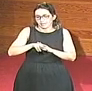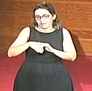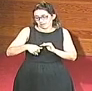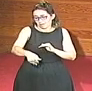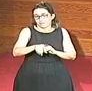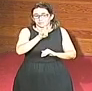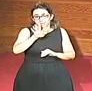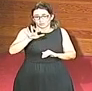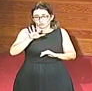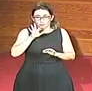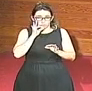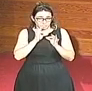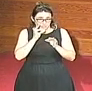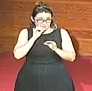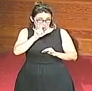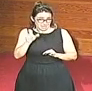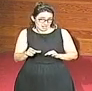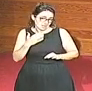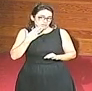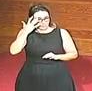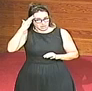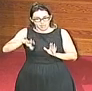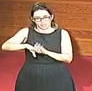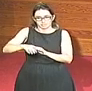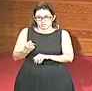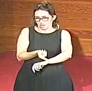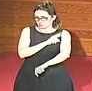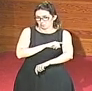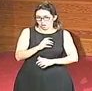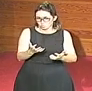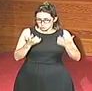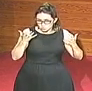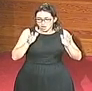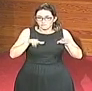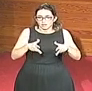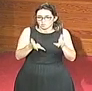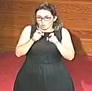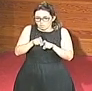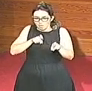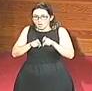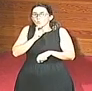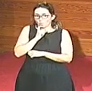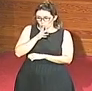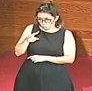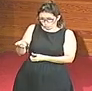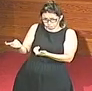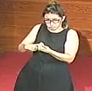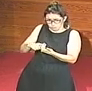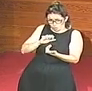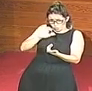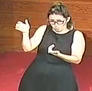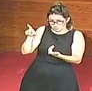Italia y se produce una involución democrática, es decir, es que es un Estado miembro, es que tenemos ese problema y